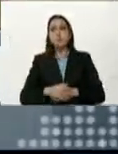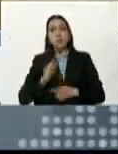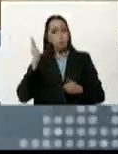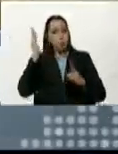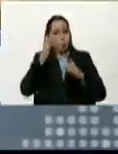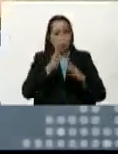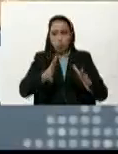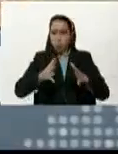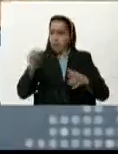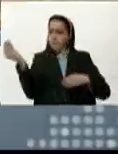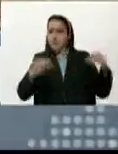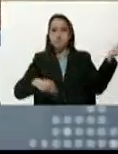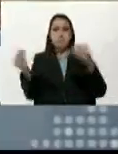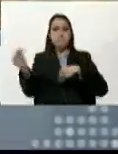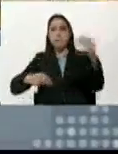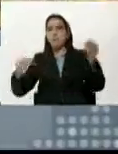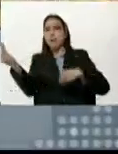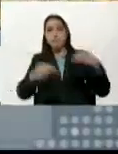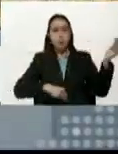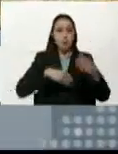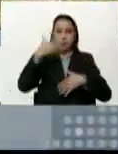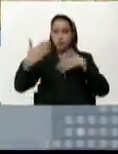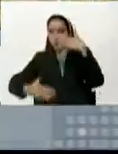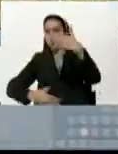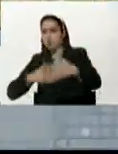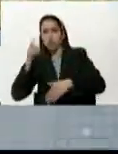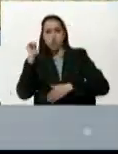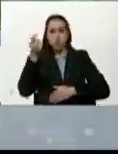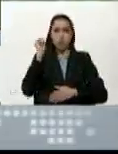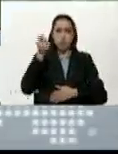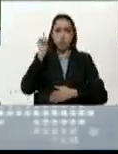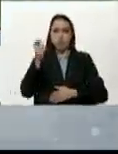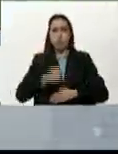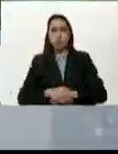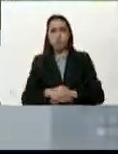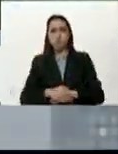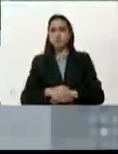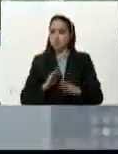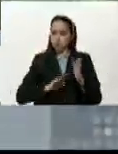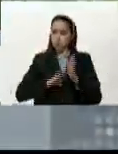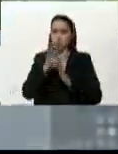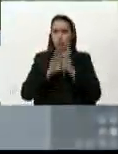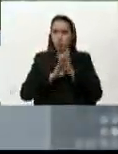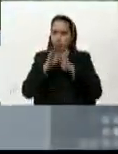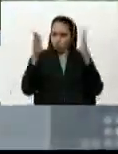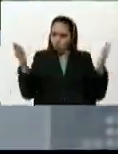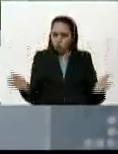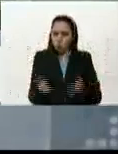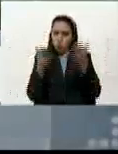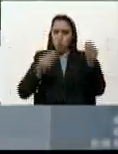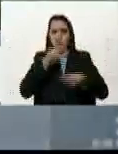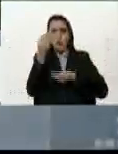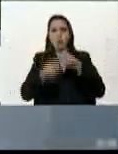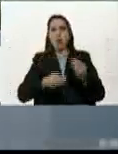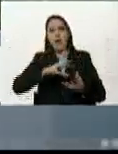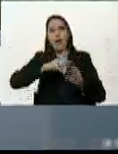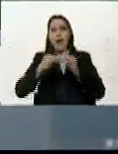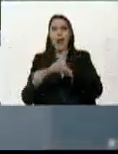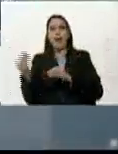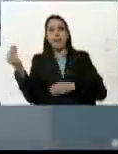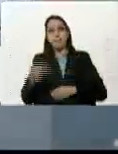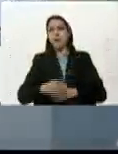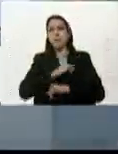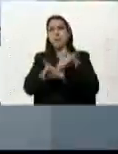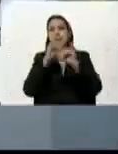vamos por más y así vamos cada vez por más más crecimiento más producción más clap más